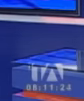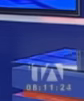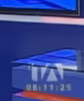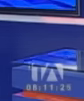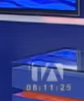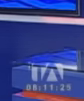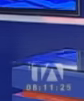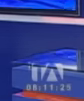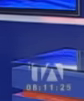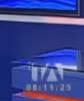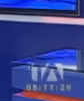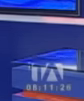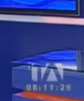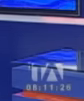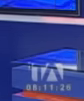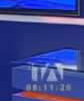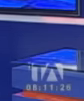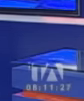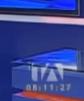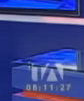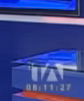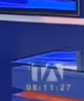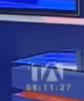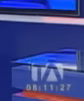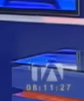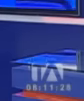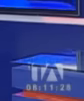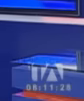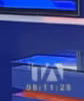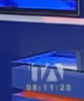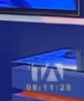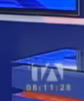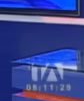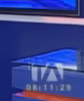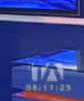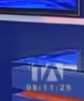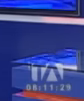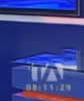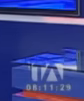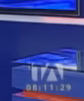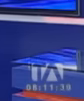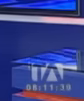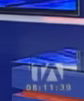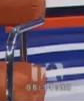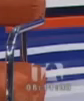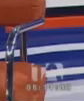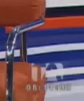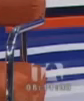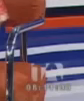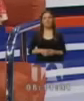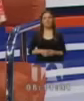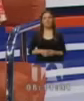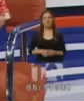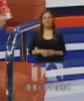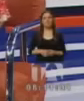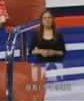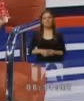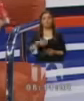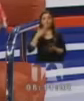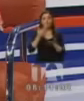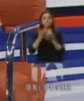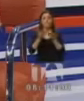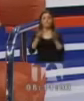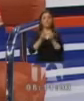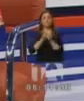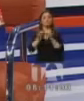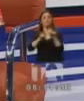vecino que dice que la oposición llega pues con ese criterio. Estos son algunos de los mensajes. Gisela, continuamos contigo. Muchísimas gracias, Jorge.